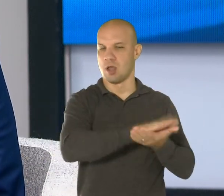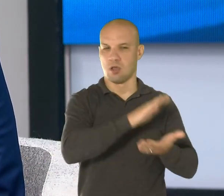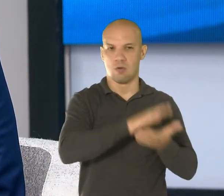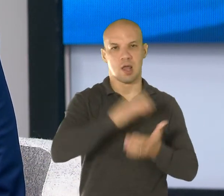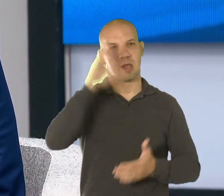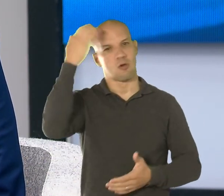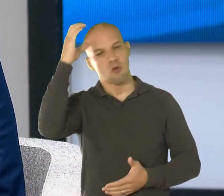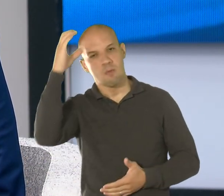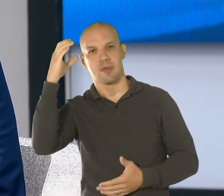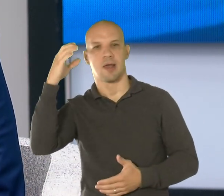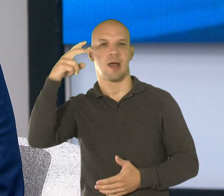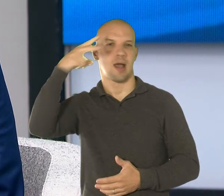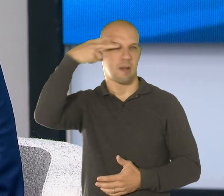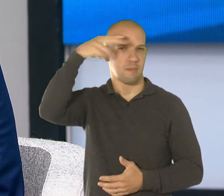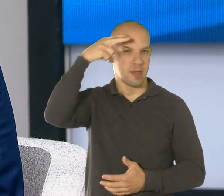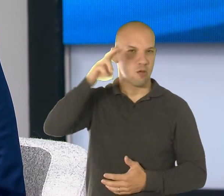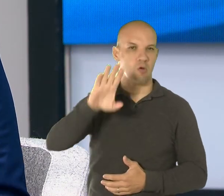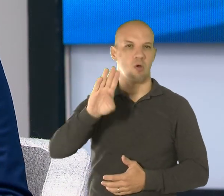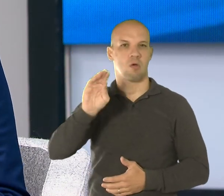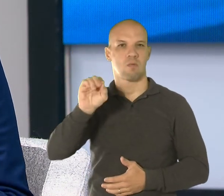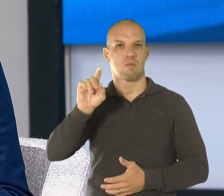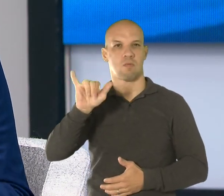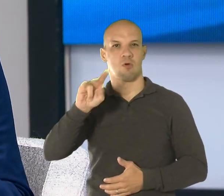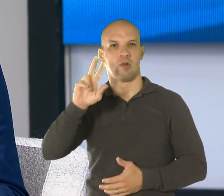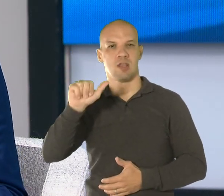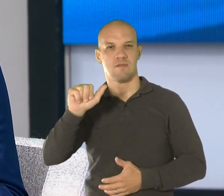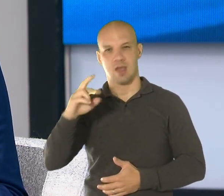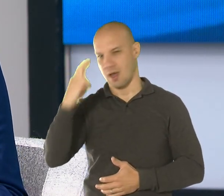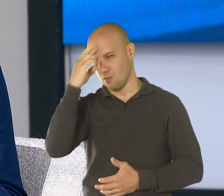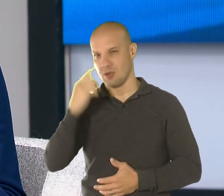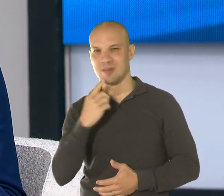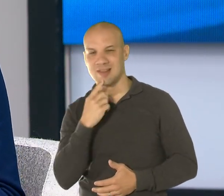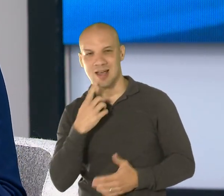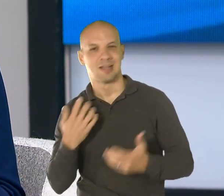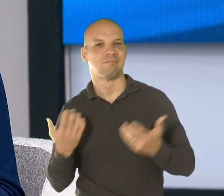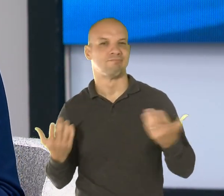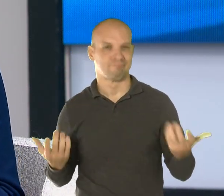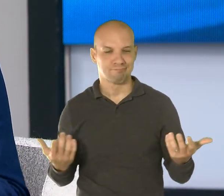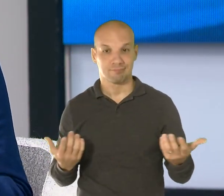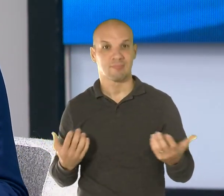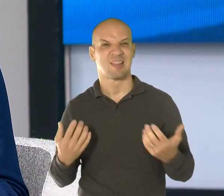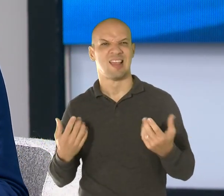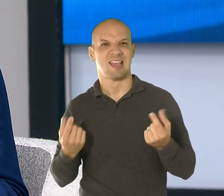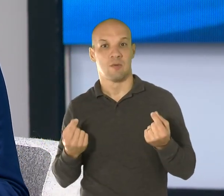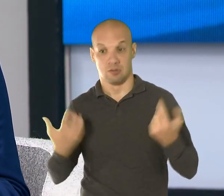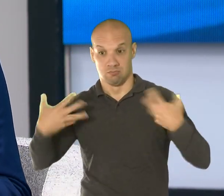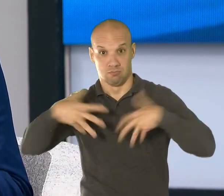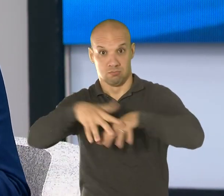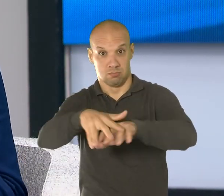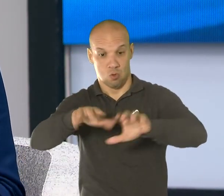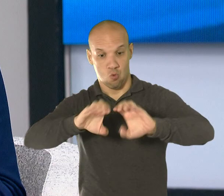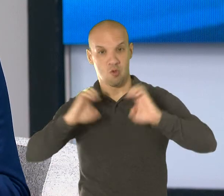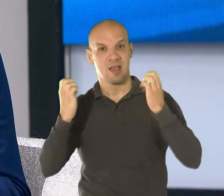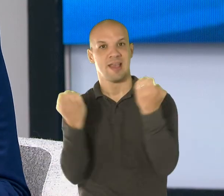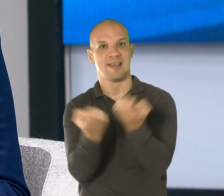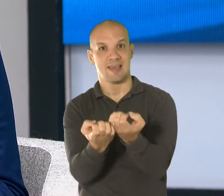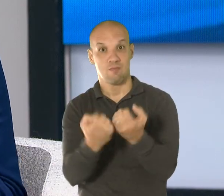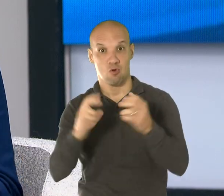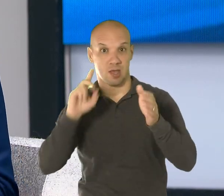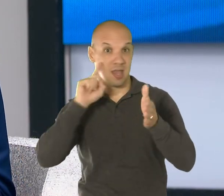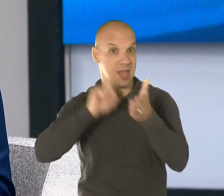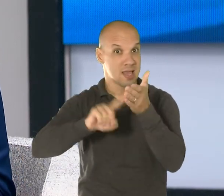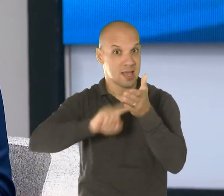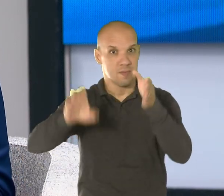Bolivia y República Dominicana y entonces hemos integrado un equipo de investigación para conocer el